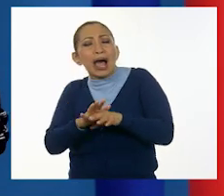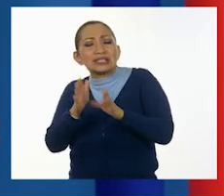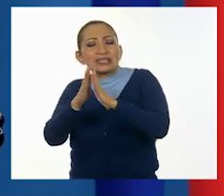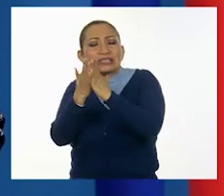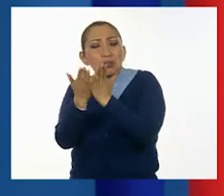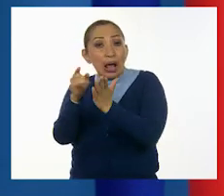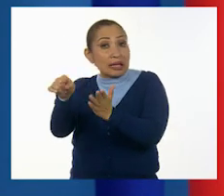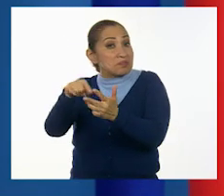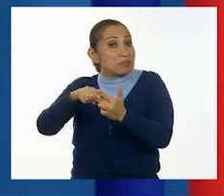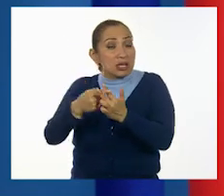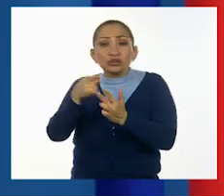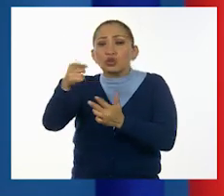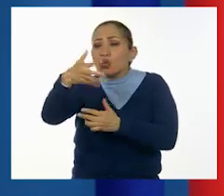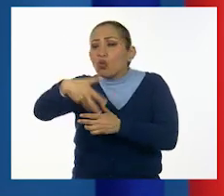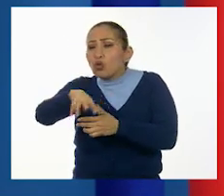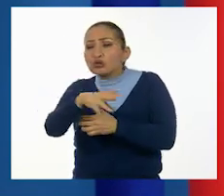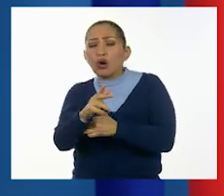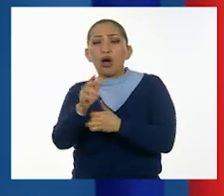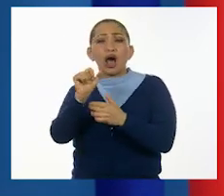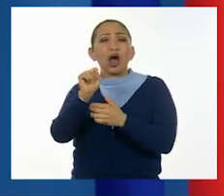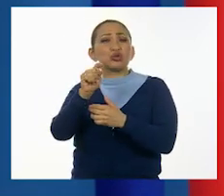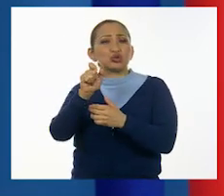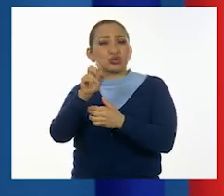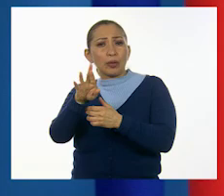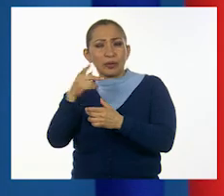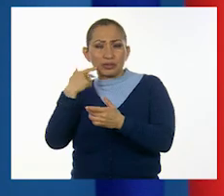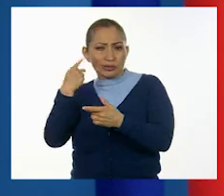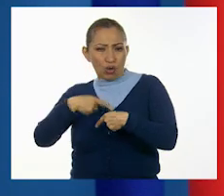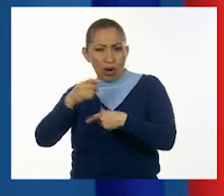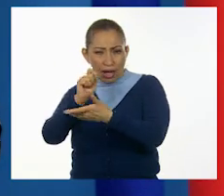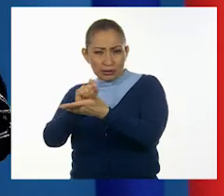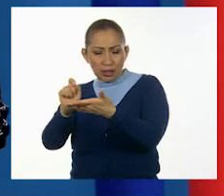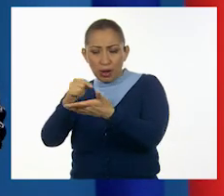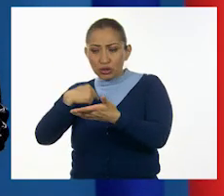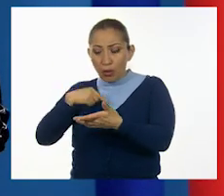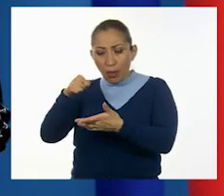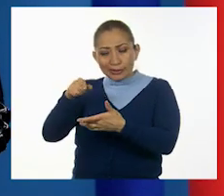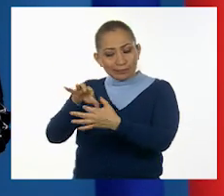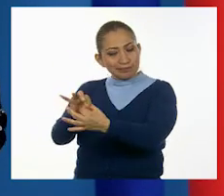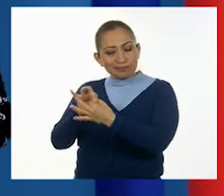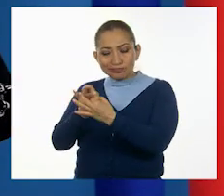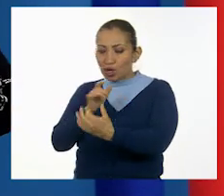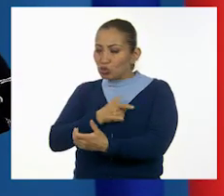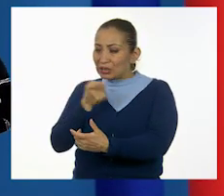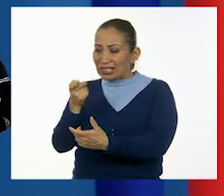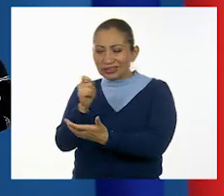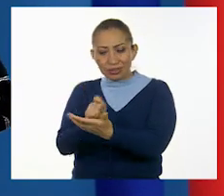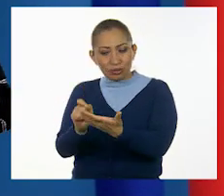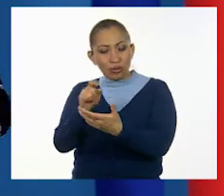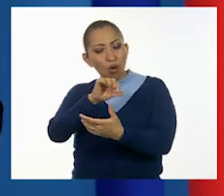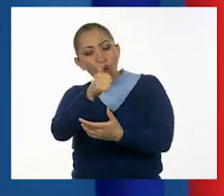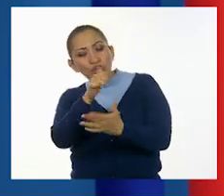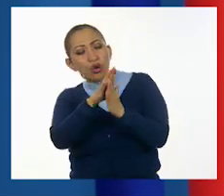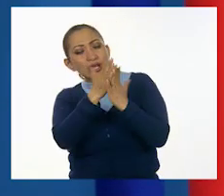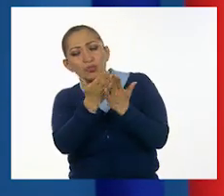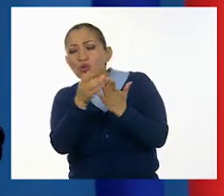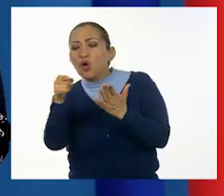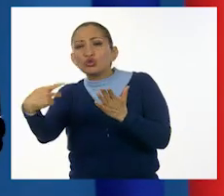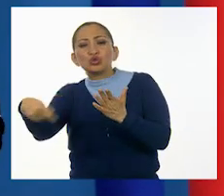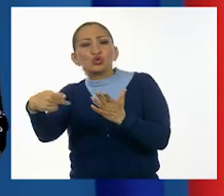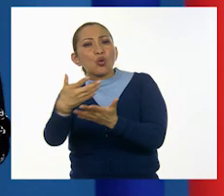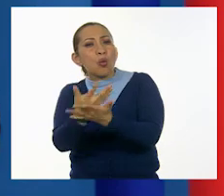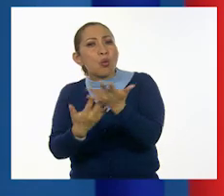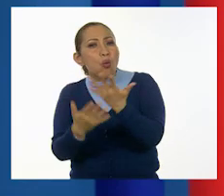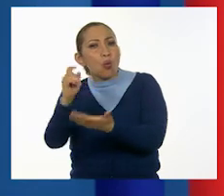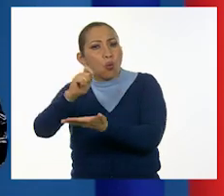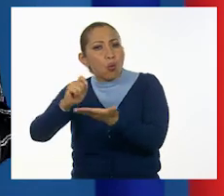ahí se empieza, buscando un autor en el que ustedes digan, aquí me siento identificado. Y ver qué otras obras ha hecho, si les gustan,